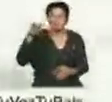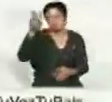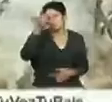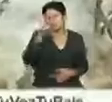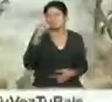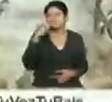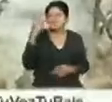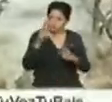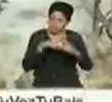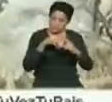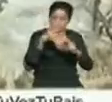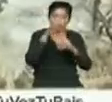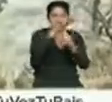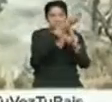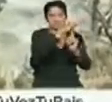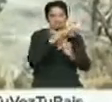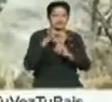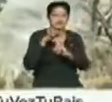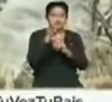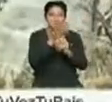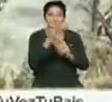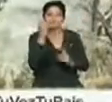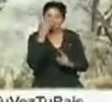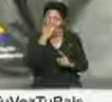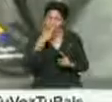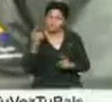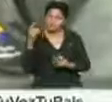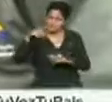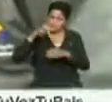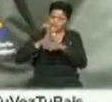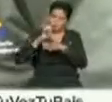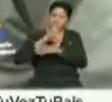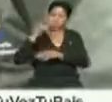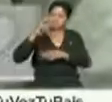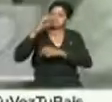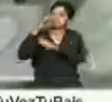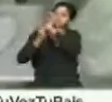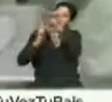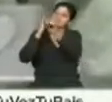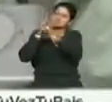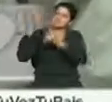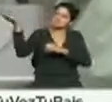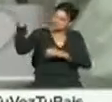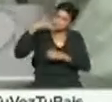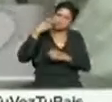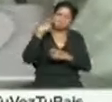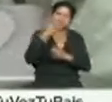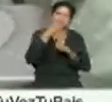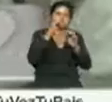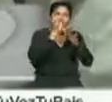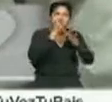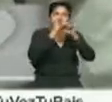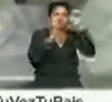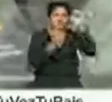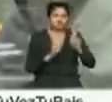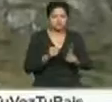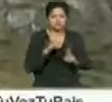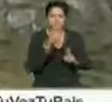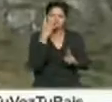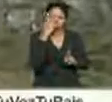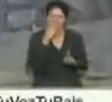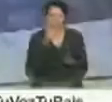parque. Queremos que se conozca a nivel nacional e internacional de que tenemos también en el sur del Ecuador un parque